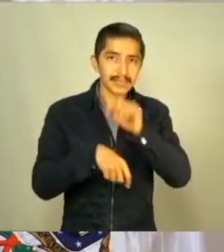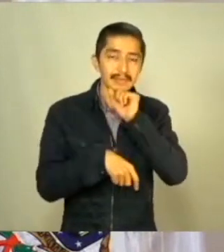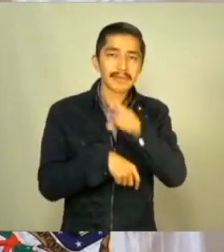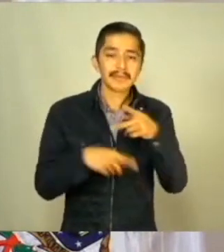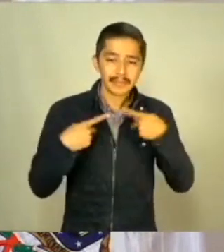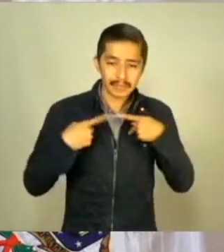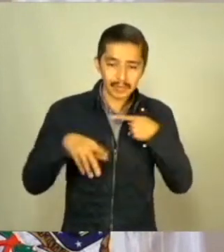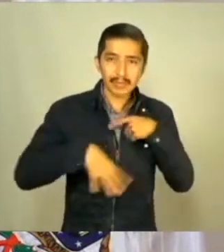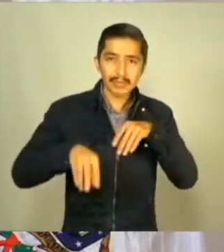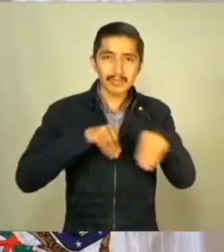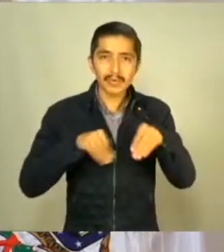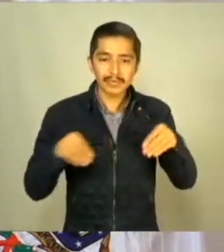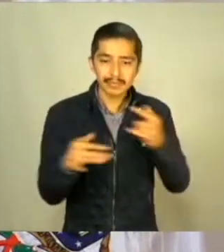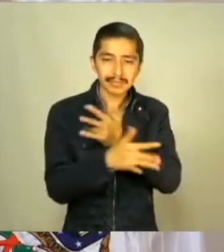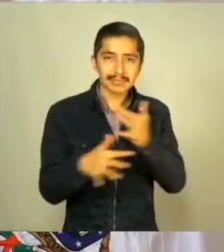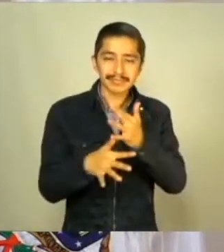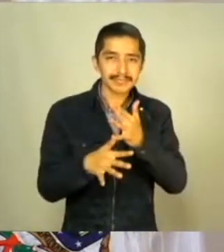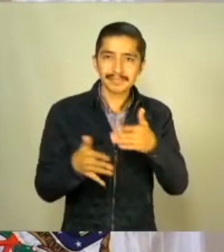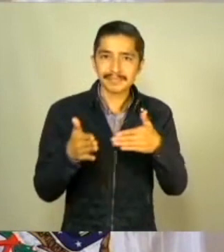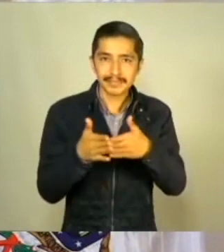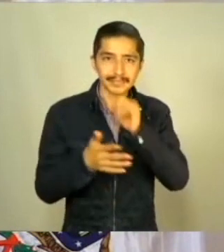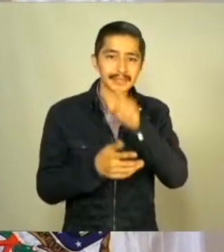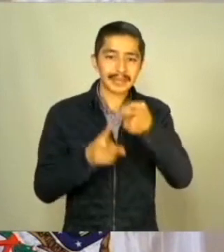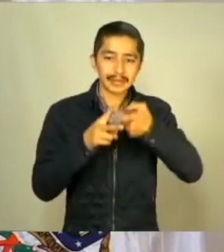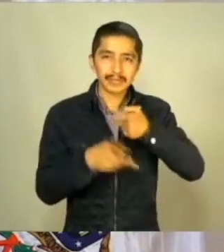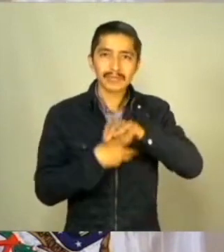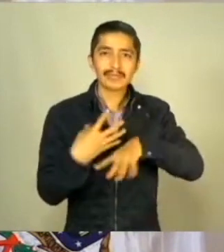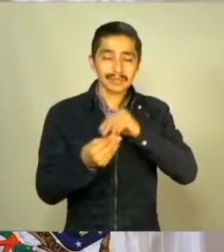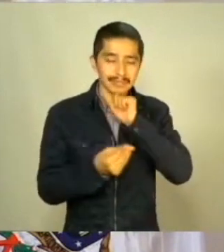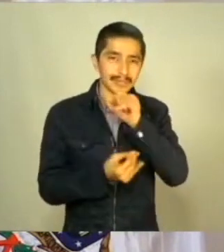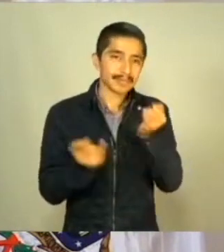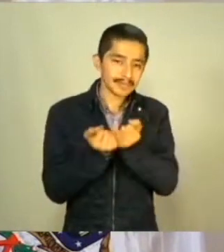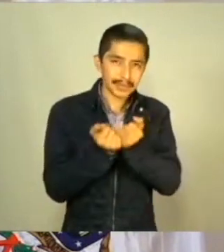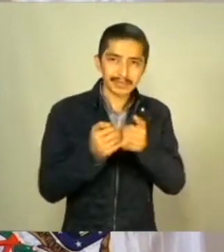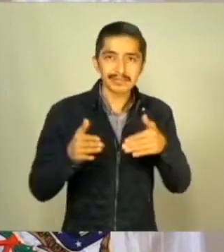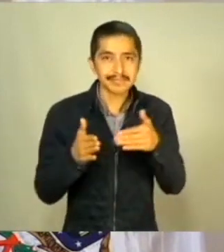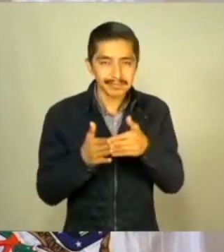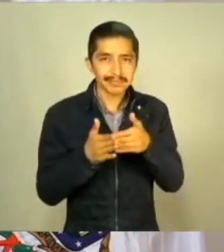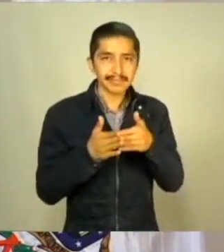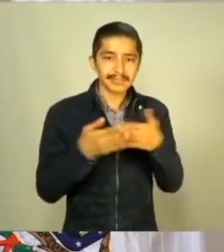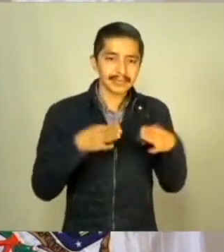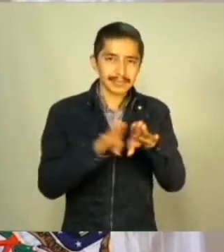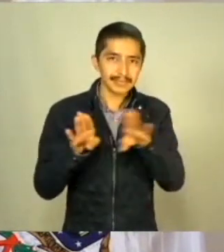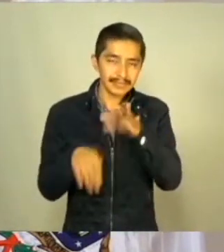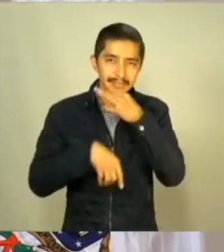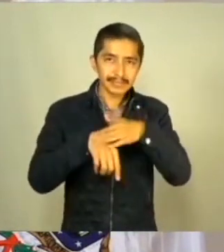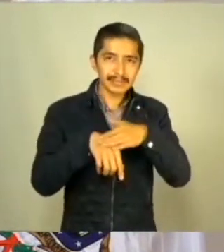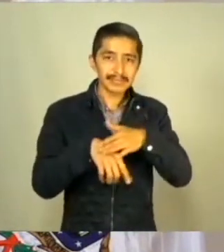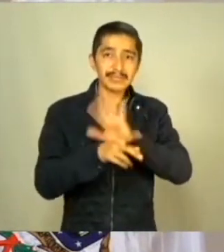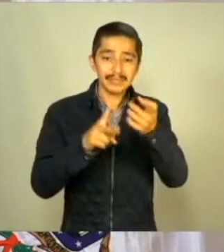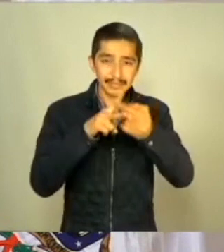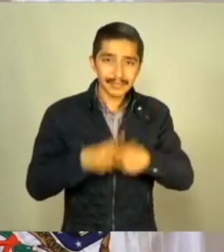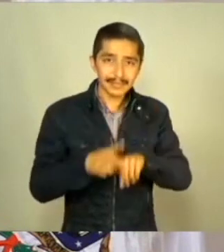y la reapertura económica dado que estamos iniciando el periodo invernal